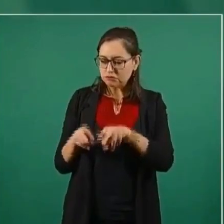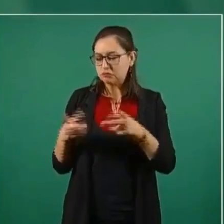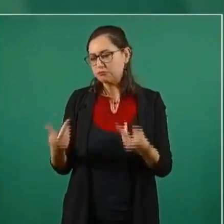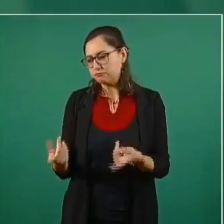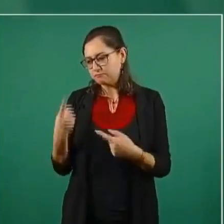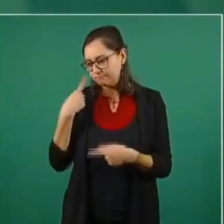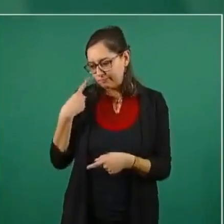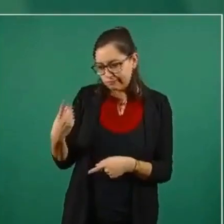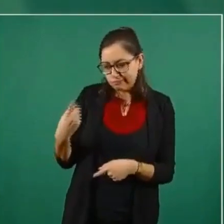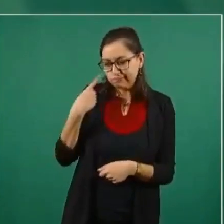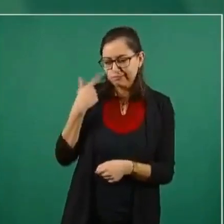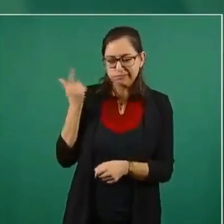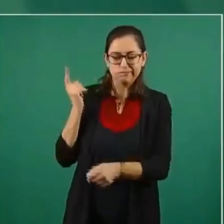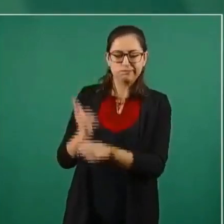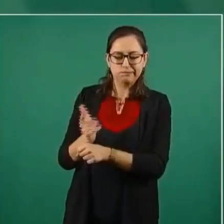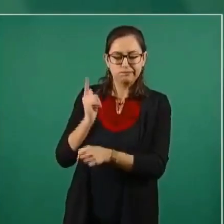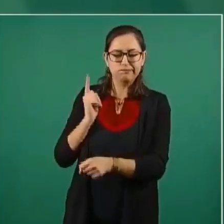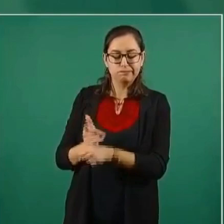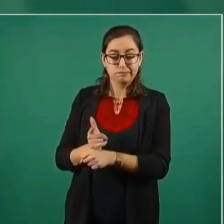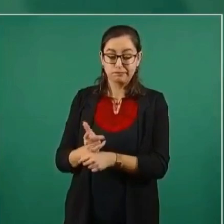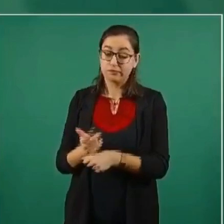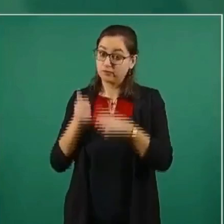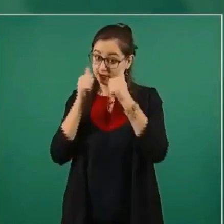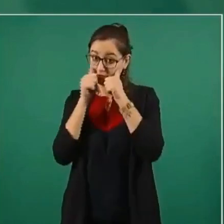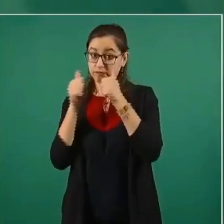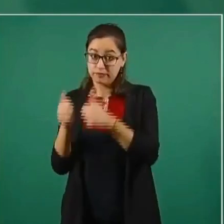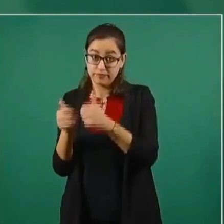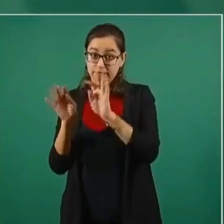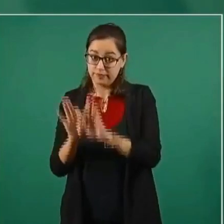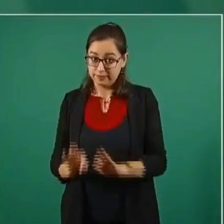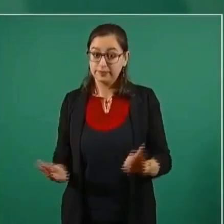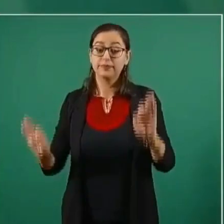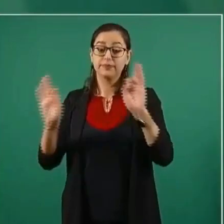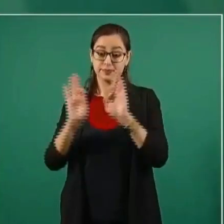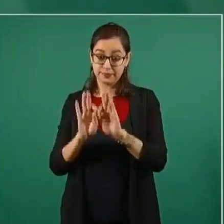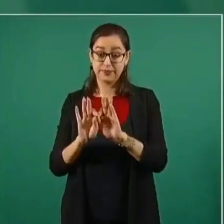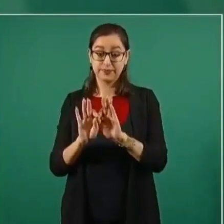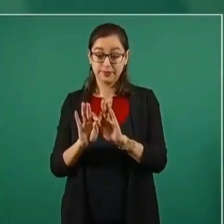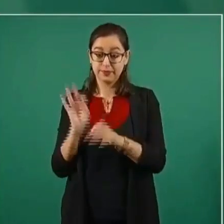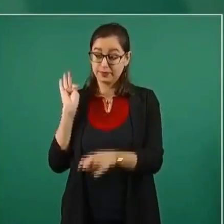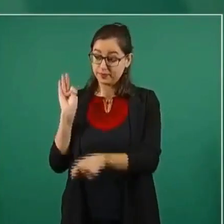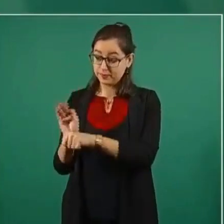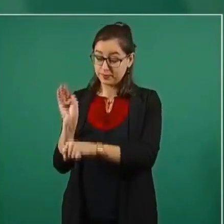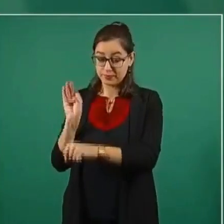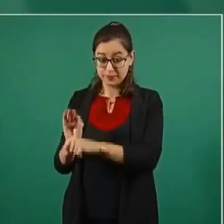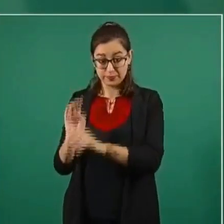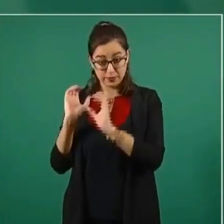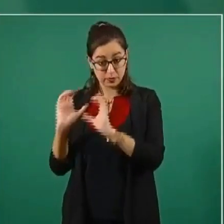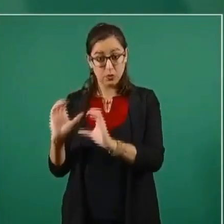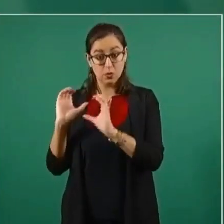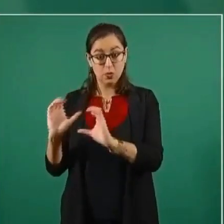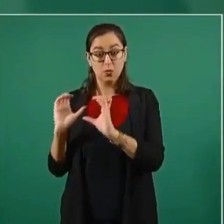Y esto es muy importante, o sea, el protegerlos